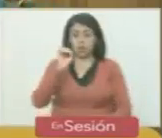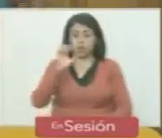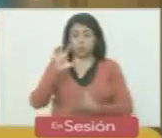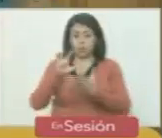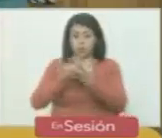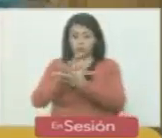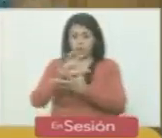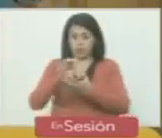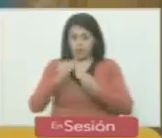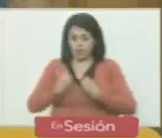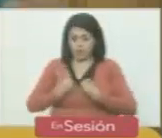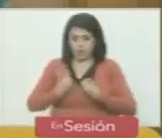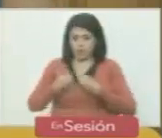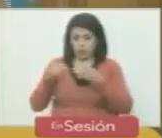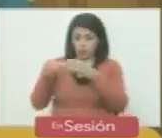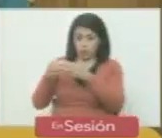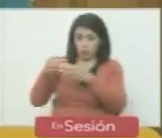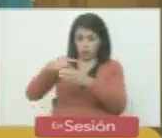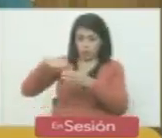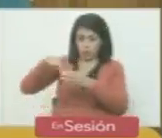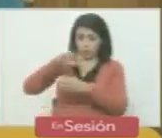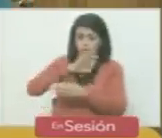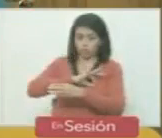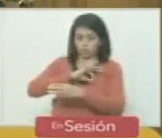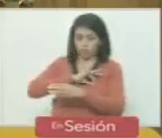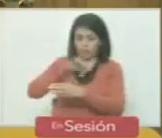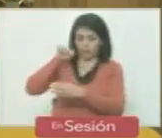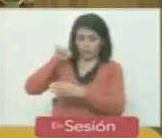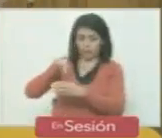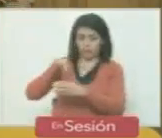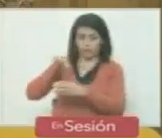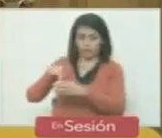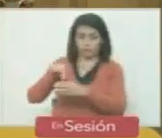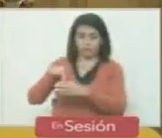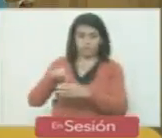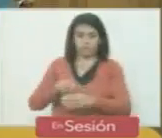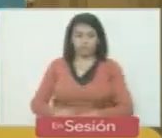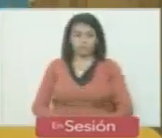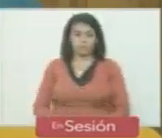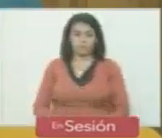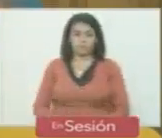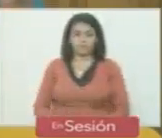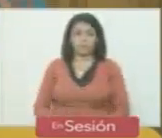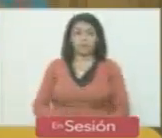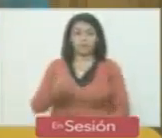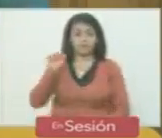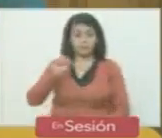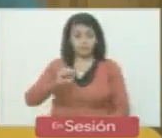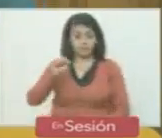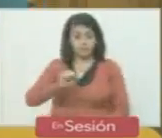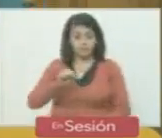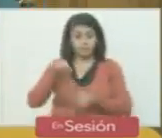que vive ese sector de la sociedad. Bueno, si eso es así,